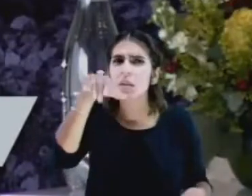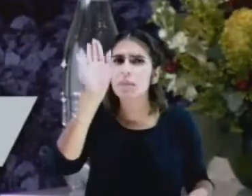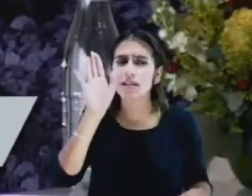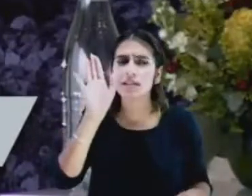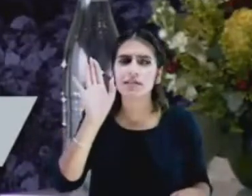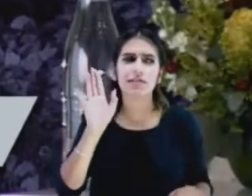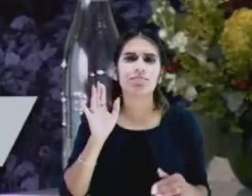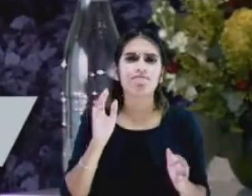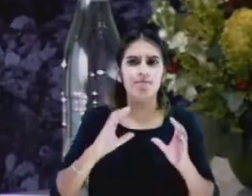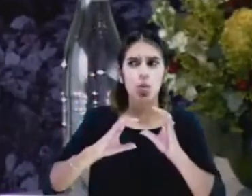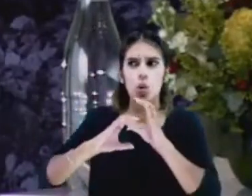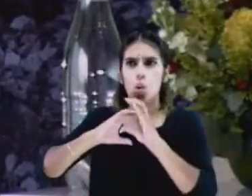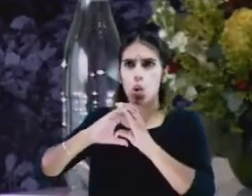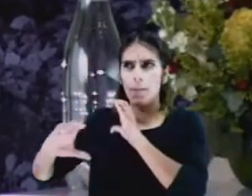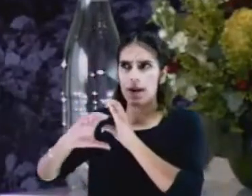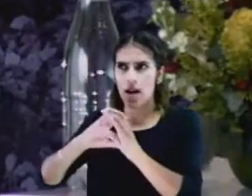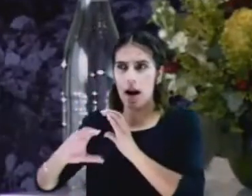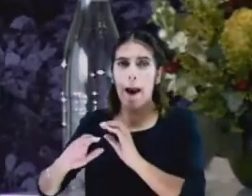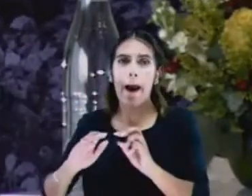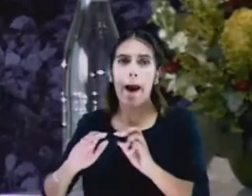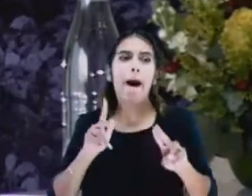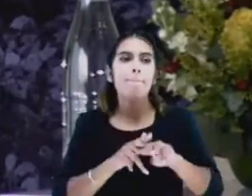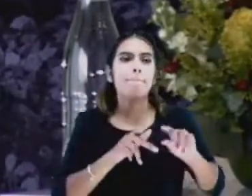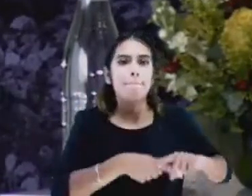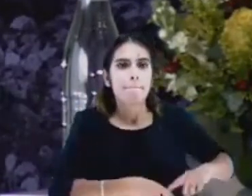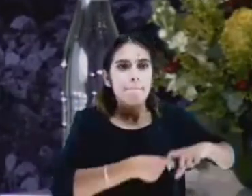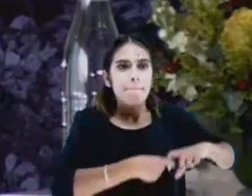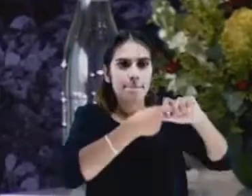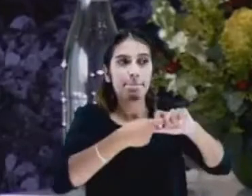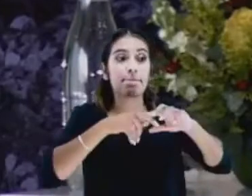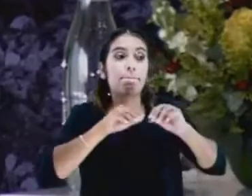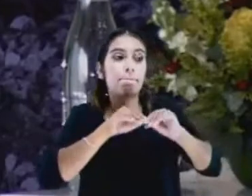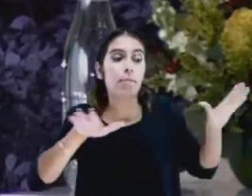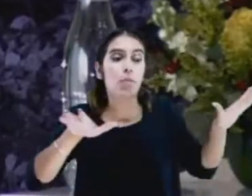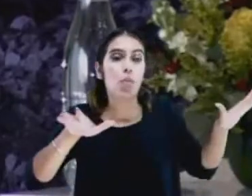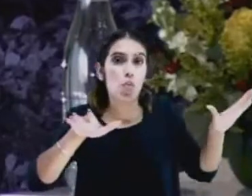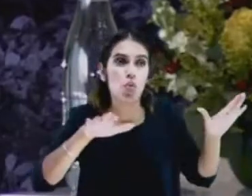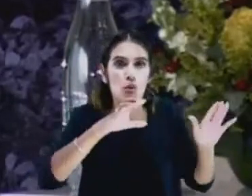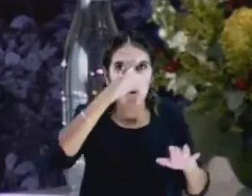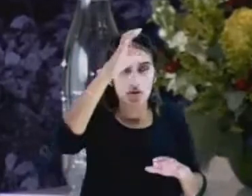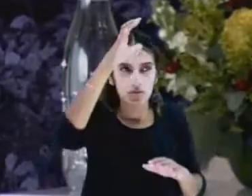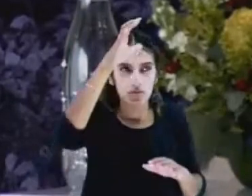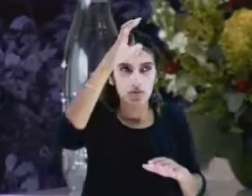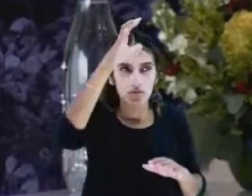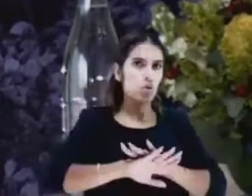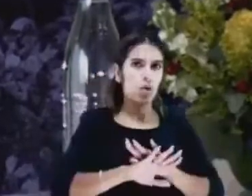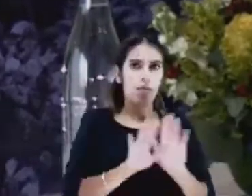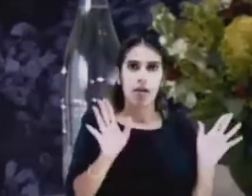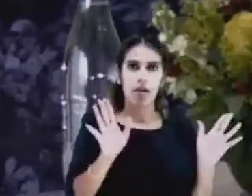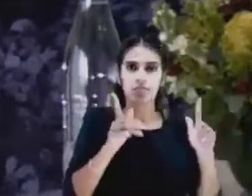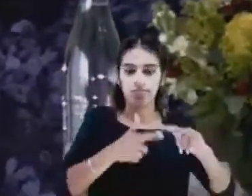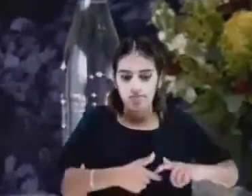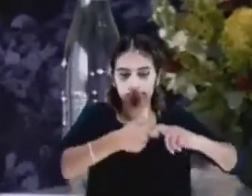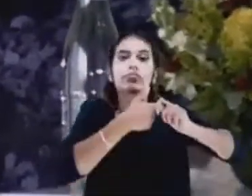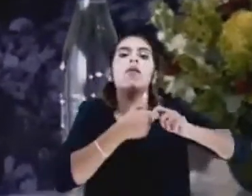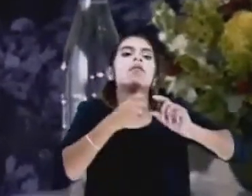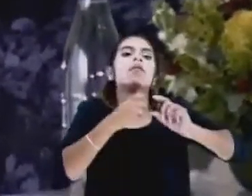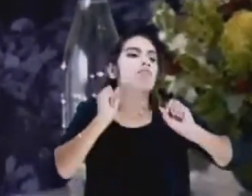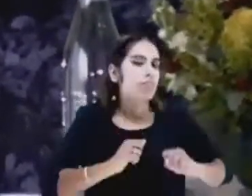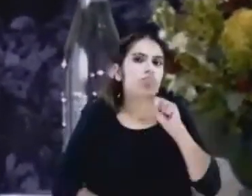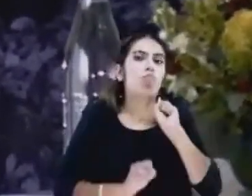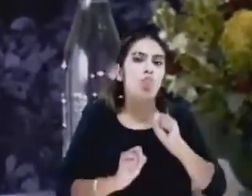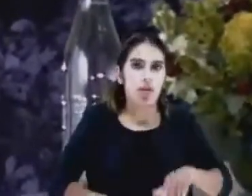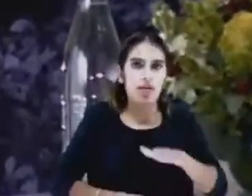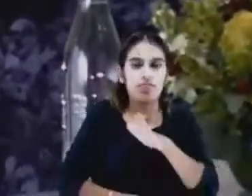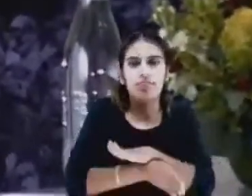que está suspendido el proceso en visión del concepto se levanta la suspensión por repito la idea es buscarle una solución y que la función consultiva